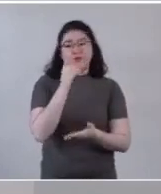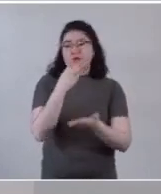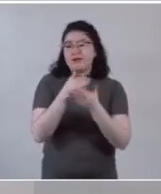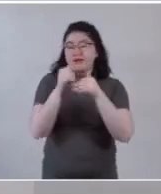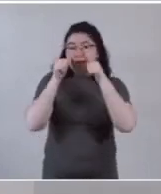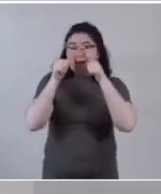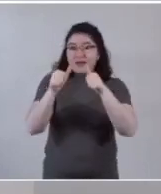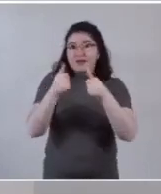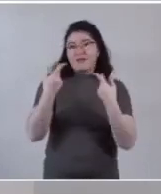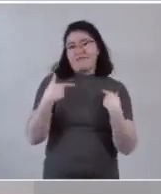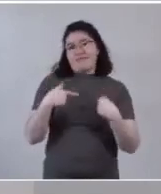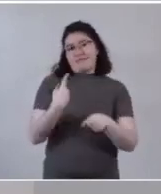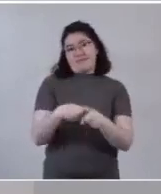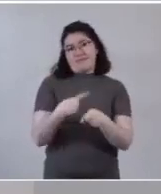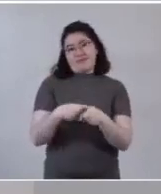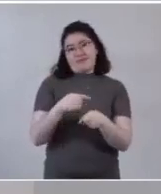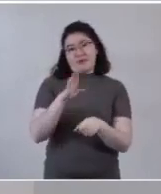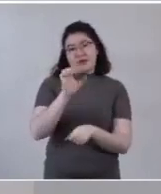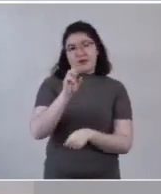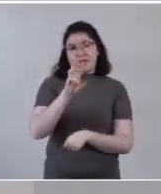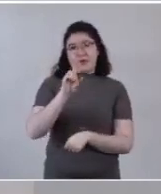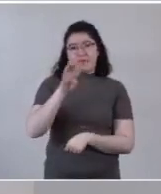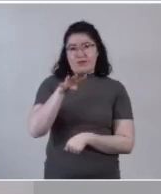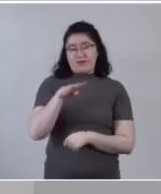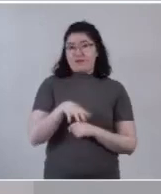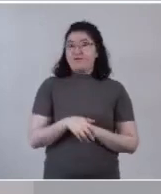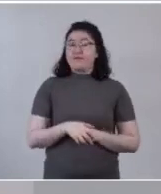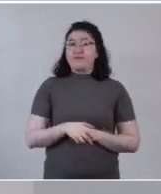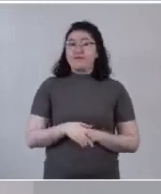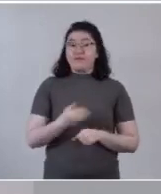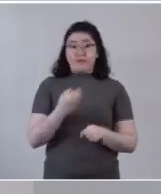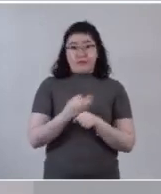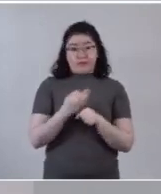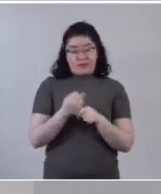COVID. Entonces, entró a Ajusco Medio, está el Hospital Joco,